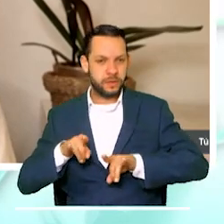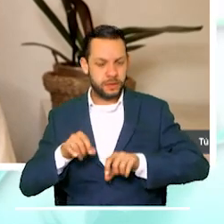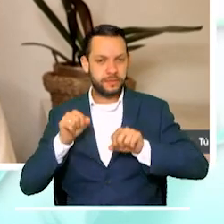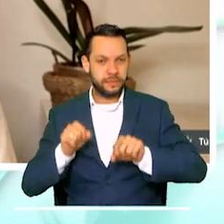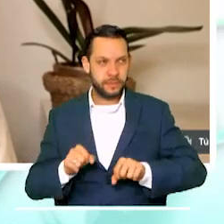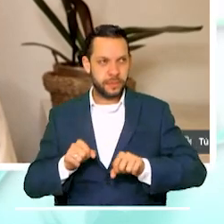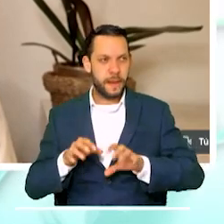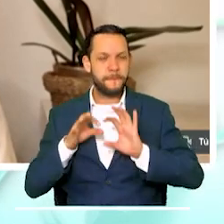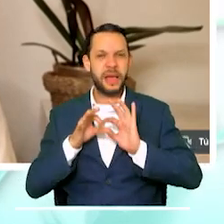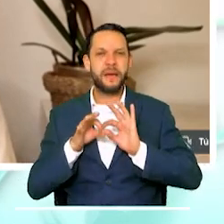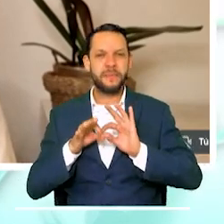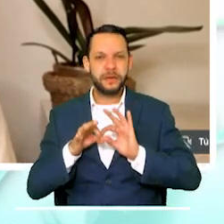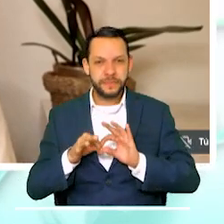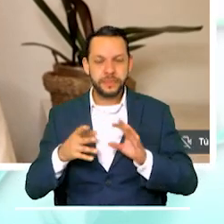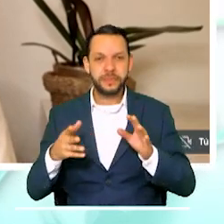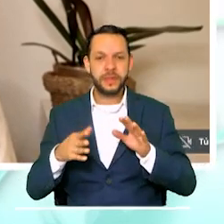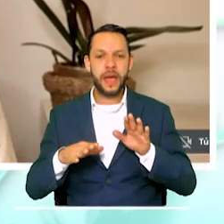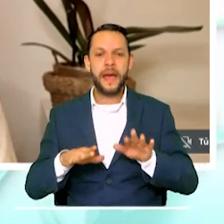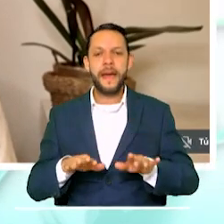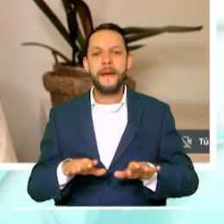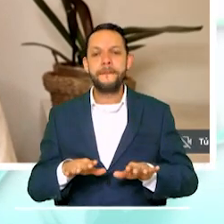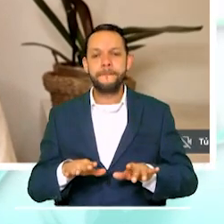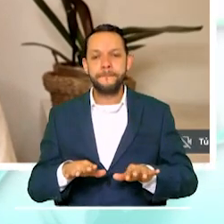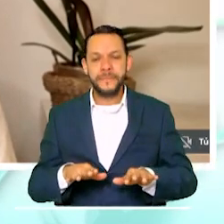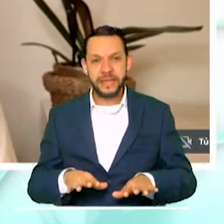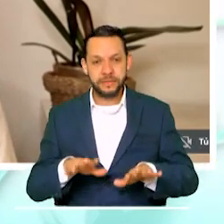Noten las sensaciones de sus pies.